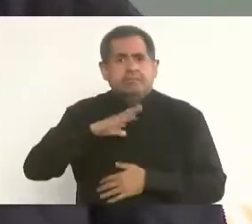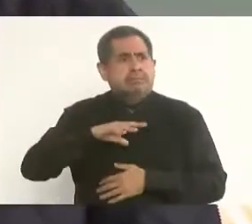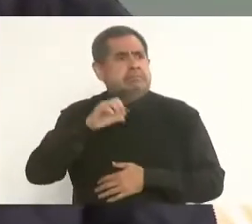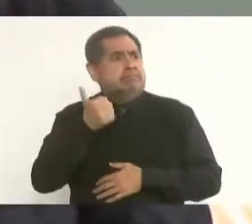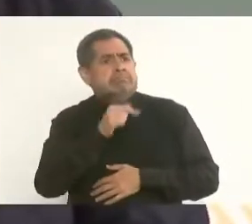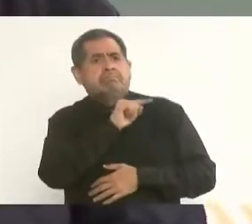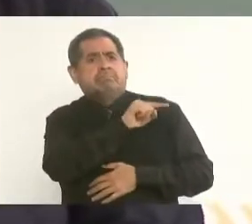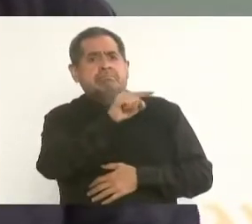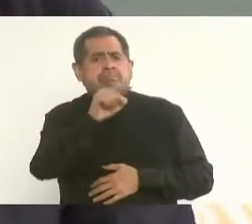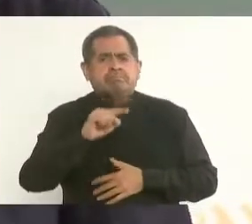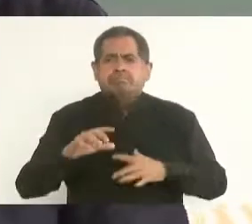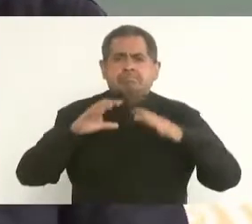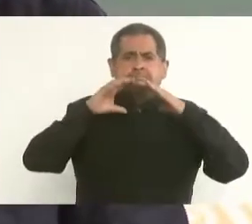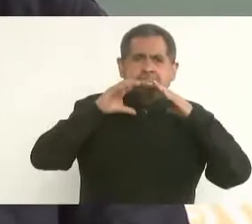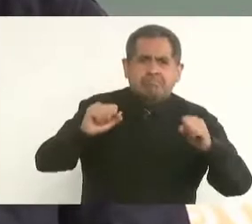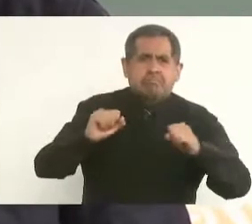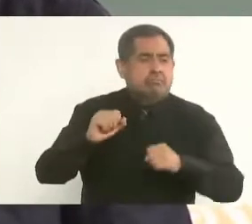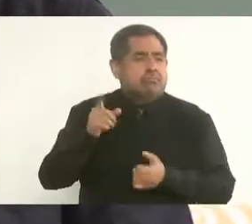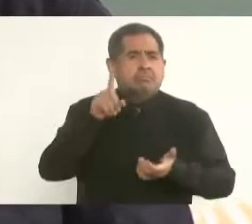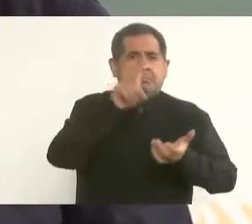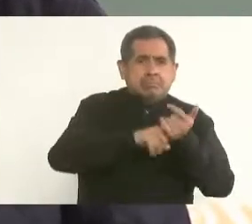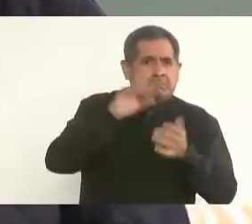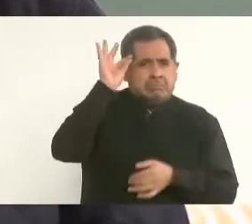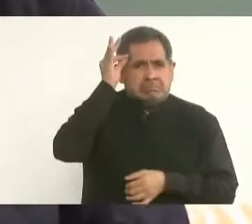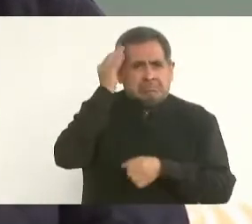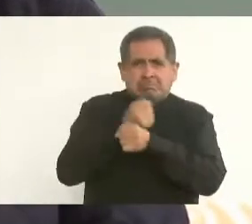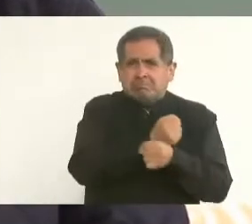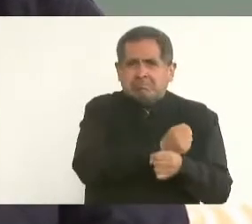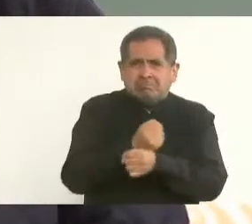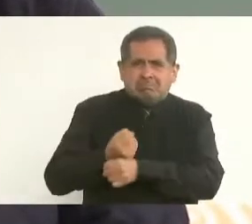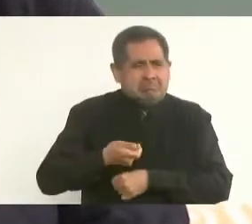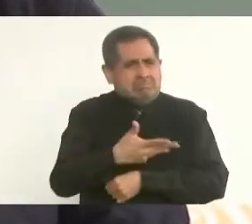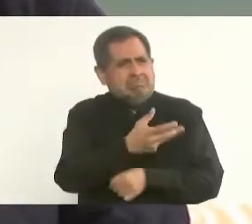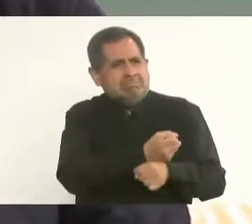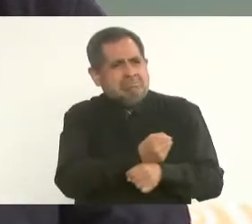haciendas con peones acasillados.